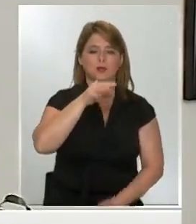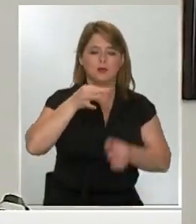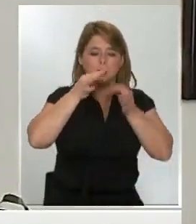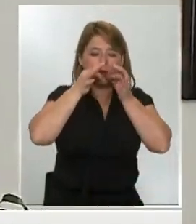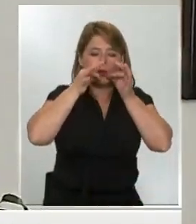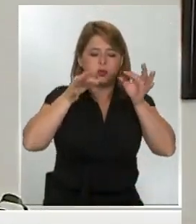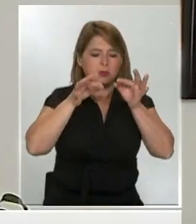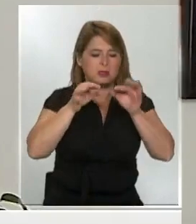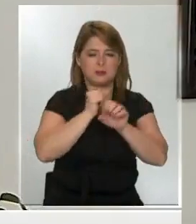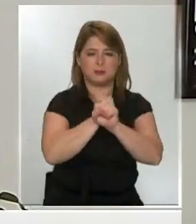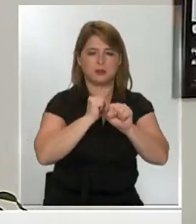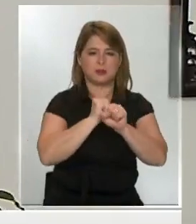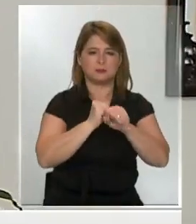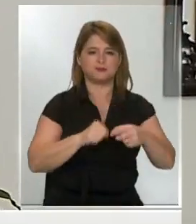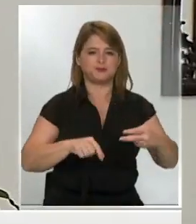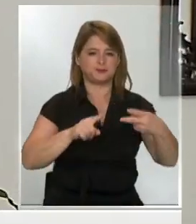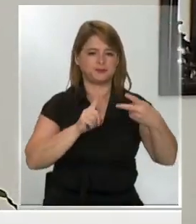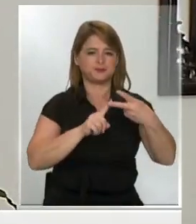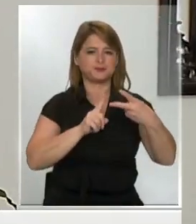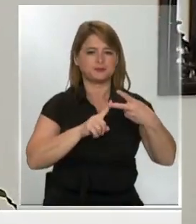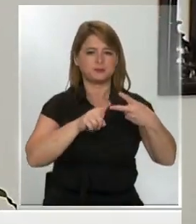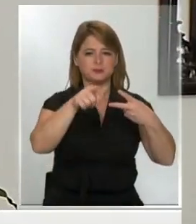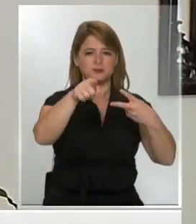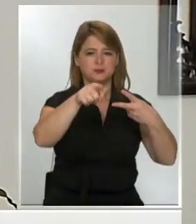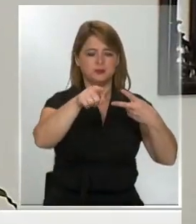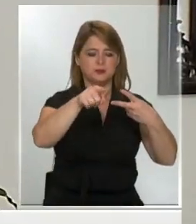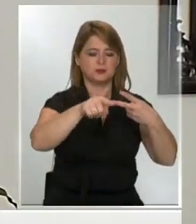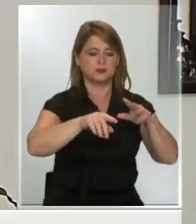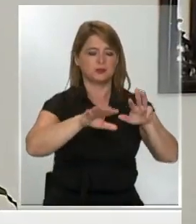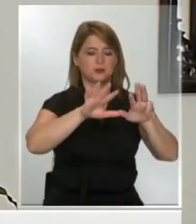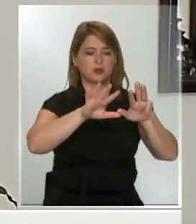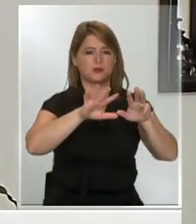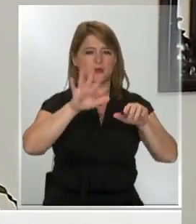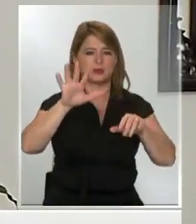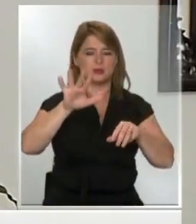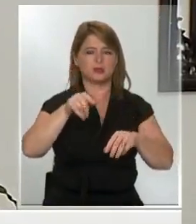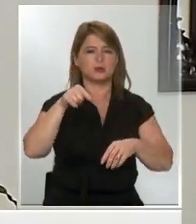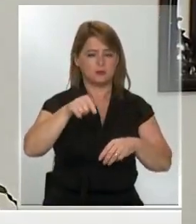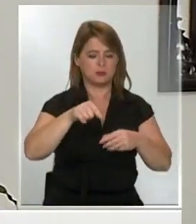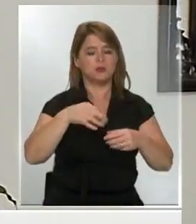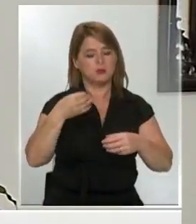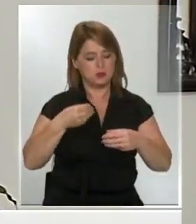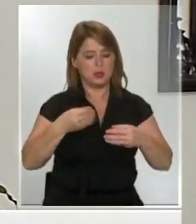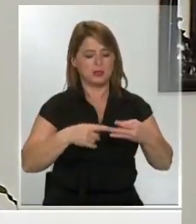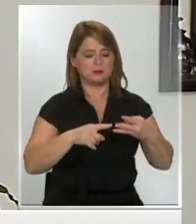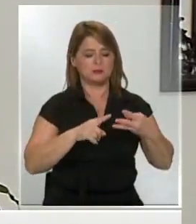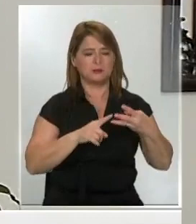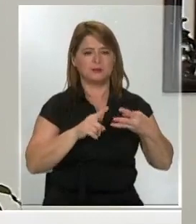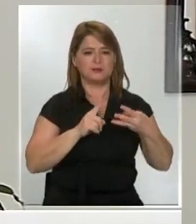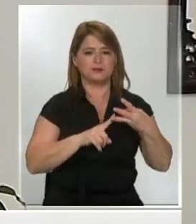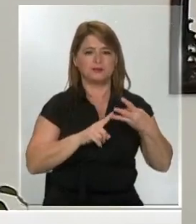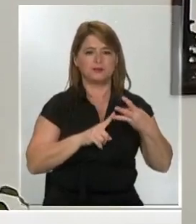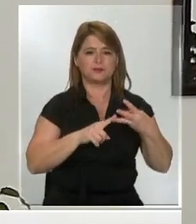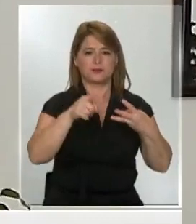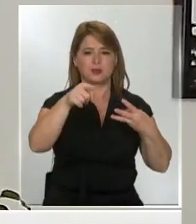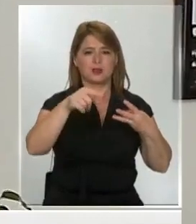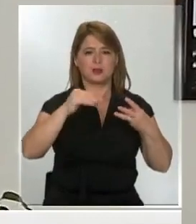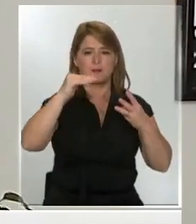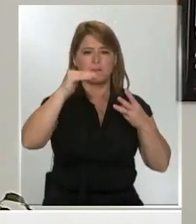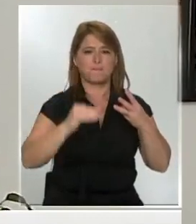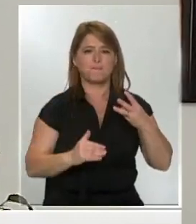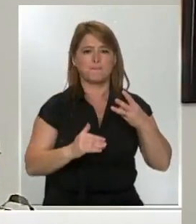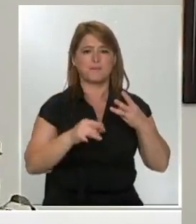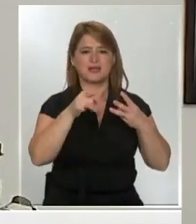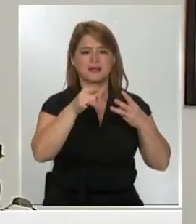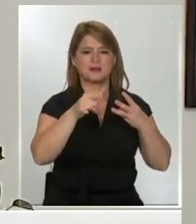esta mascarilla quirúrgica anda del 95% y por lo tanto es bastante buena, pero esta de acá yo diría que es menos del